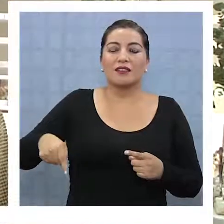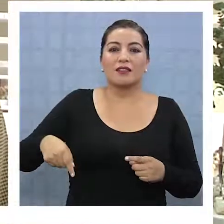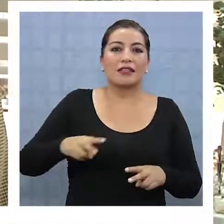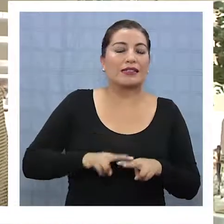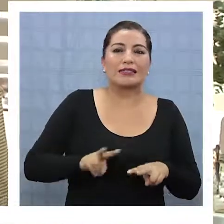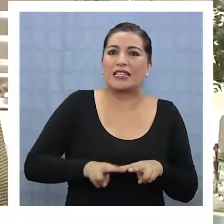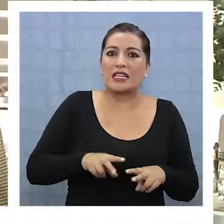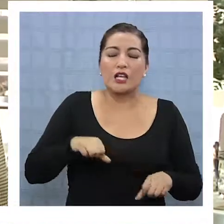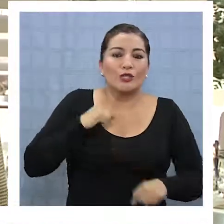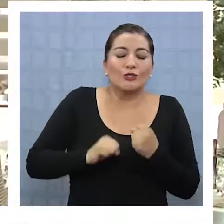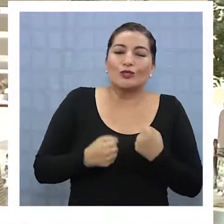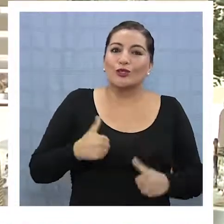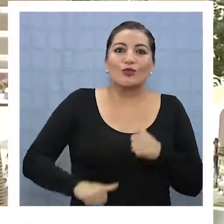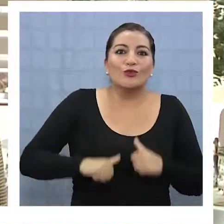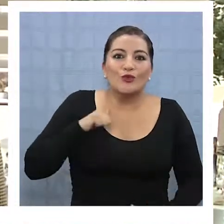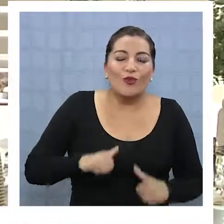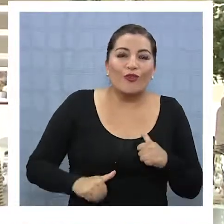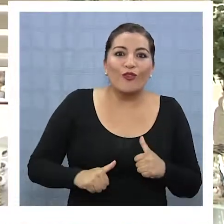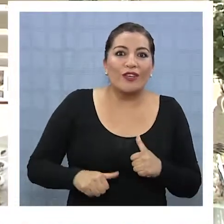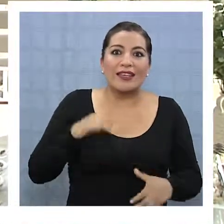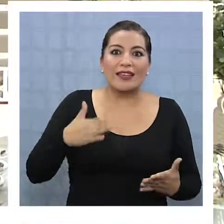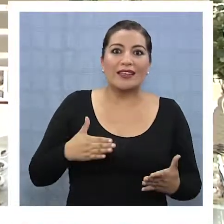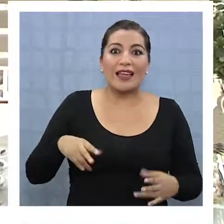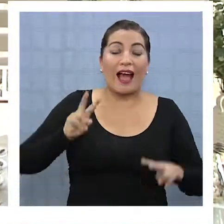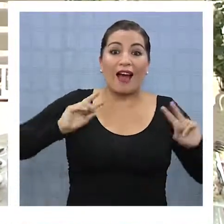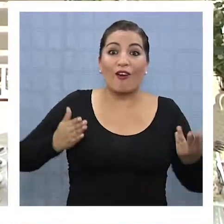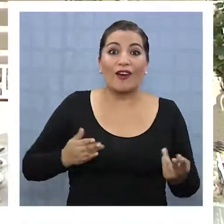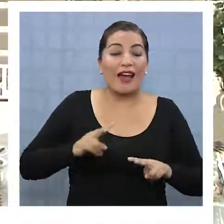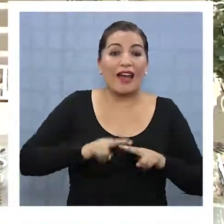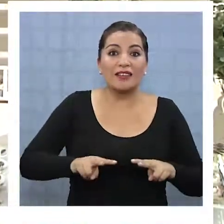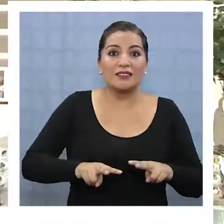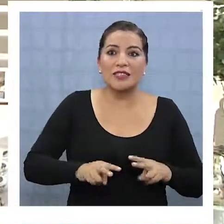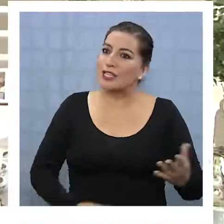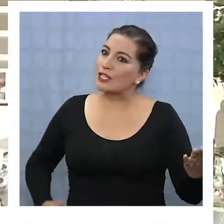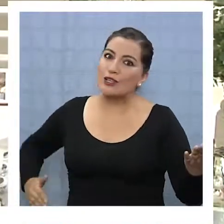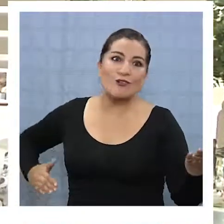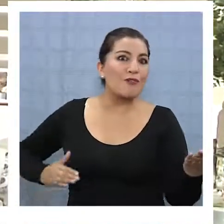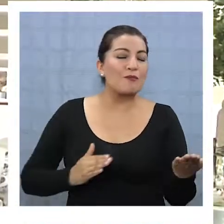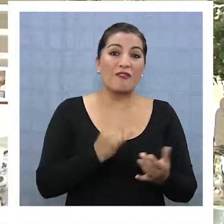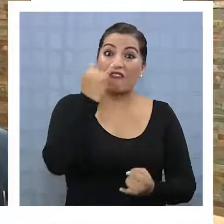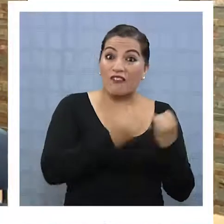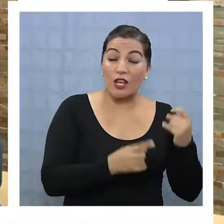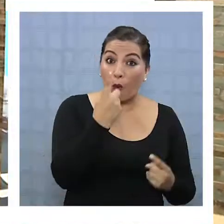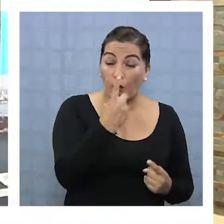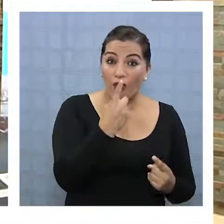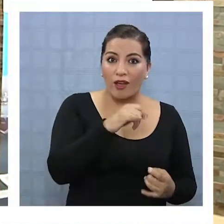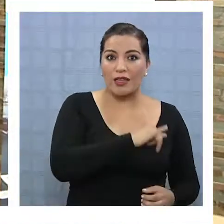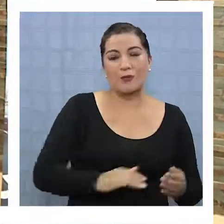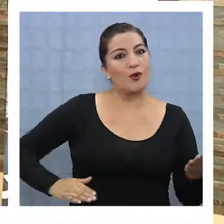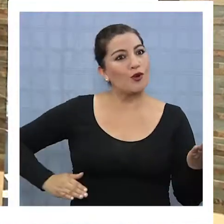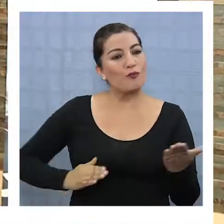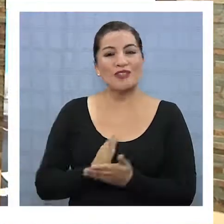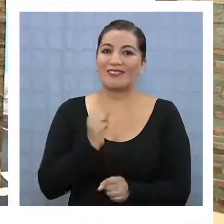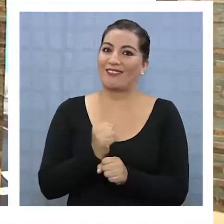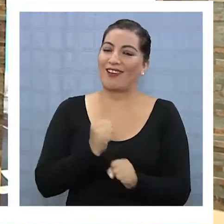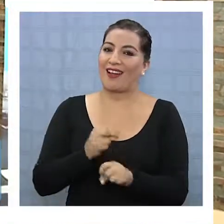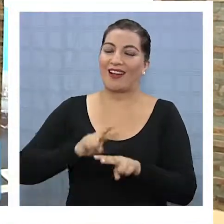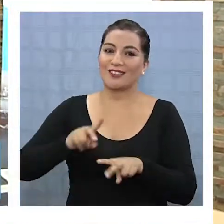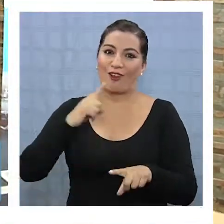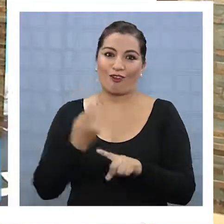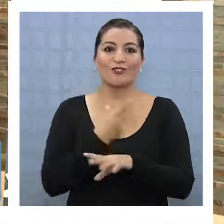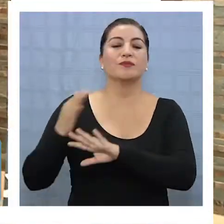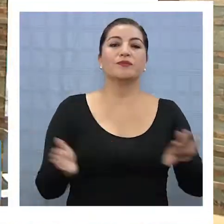cabo, finalizarlo, y apenas termina la versión, empieza inmediatamente la otra. Nosotros tenemos un paseo